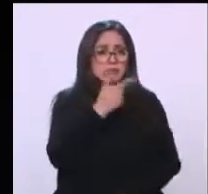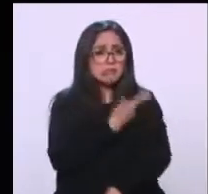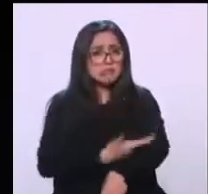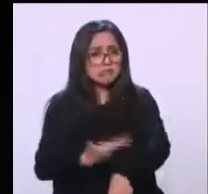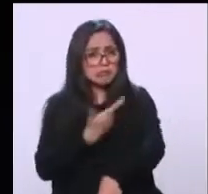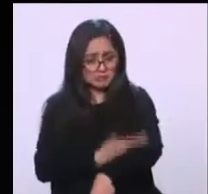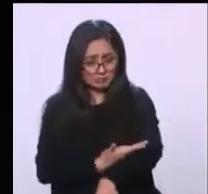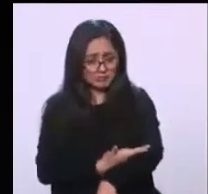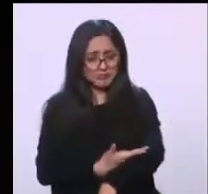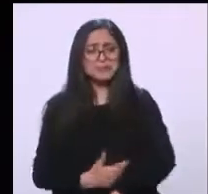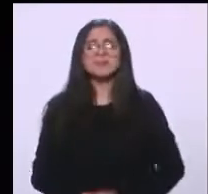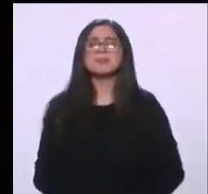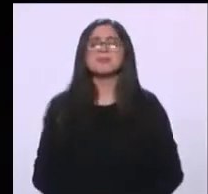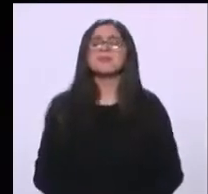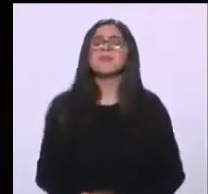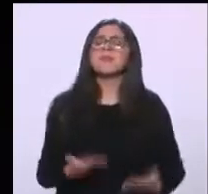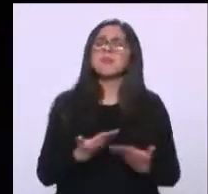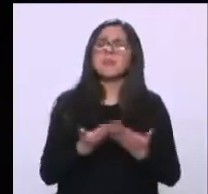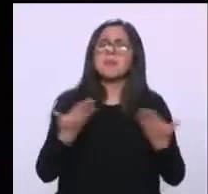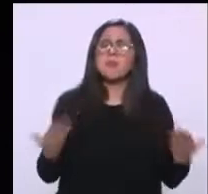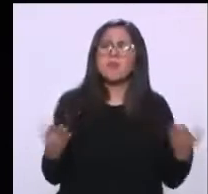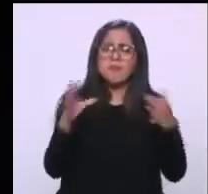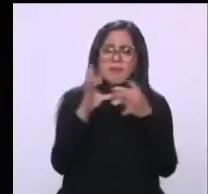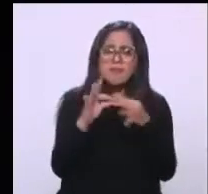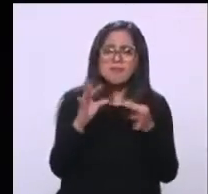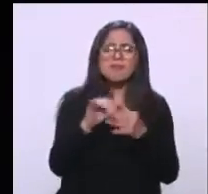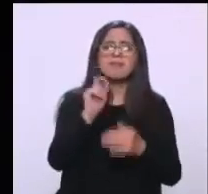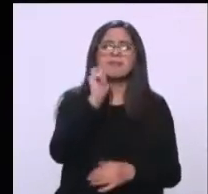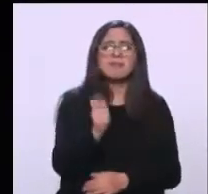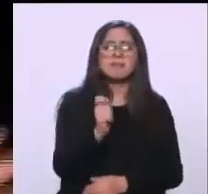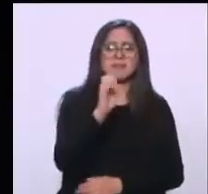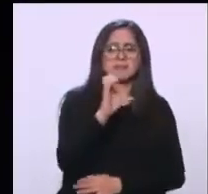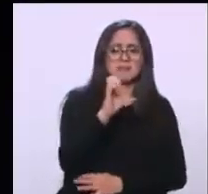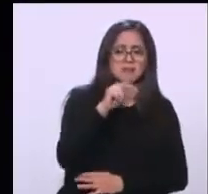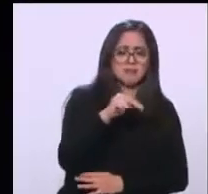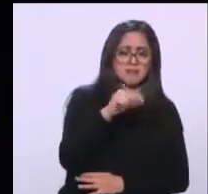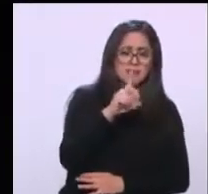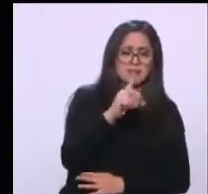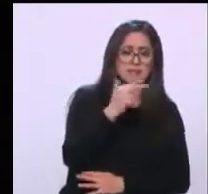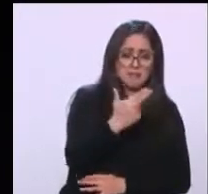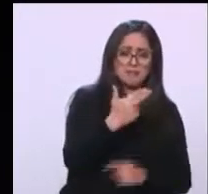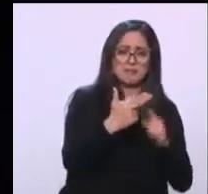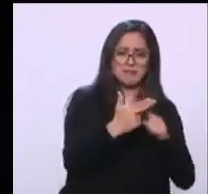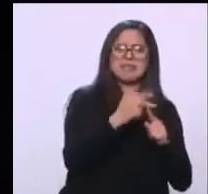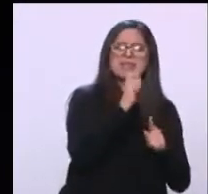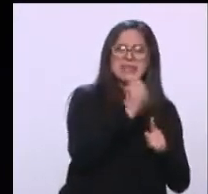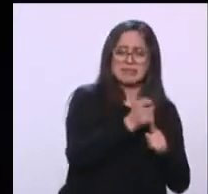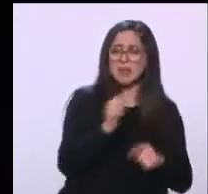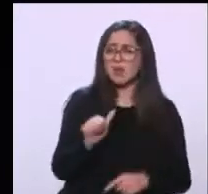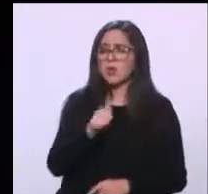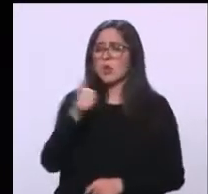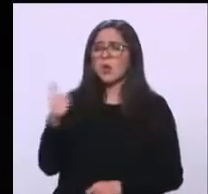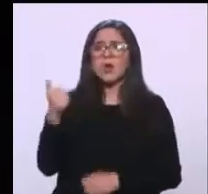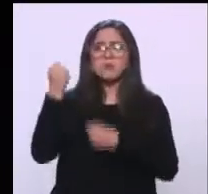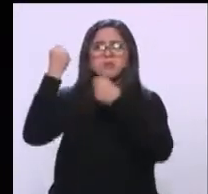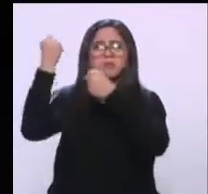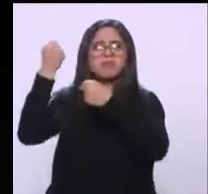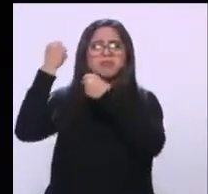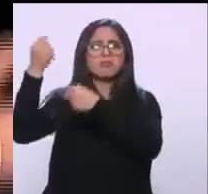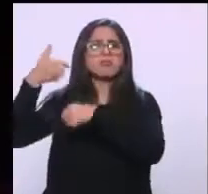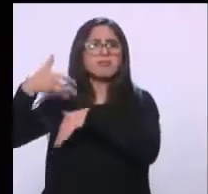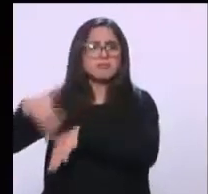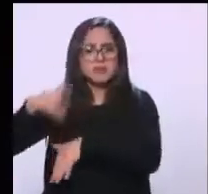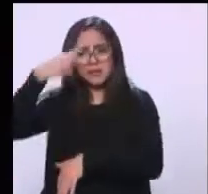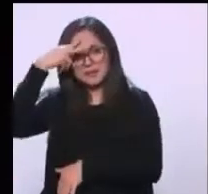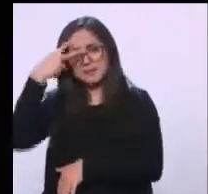también es importante entender el contexto de qué es la CNDH y qué es la protesta en México, ¿no? Las dos cosas. Creo que no es lo mismo protestar,